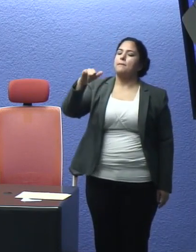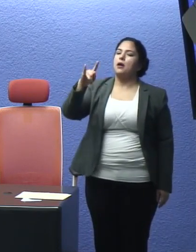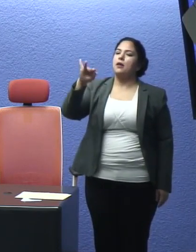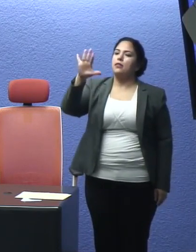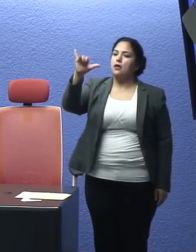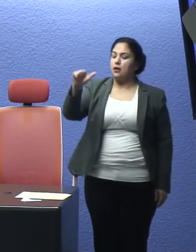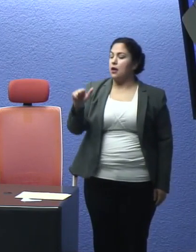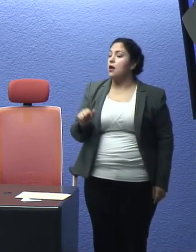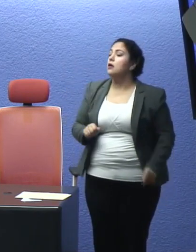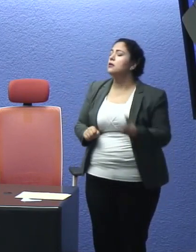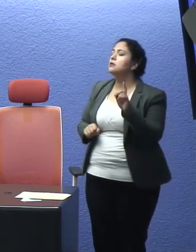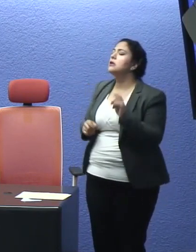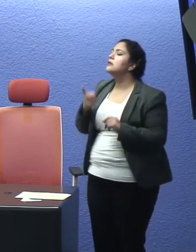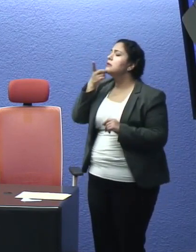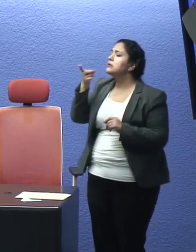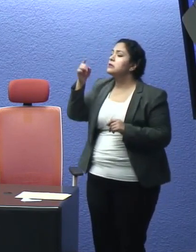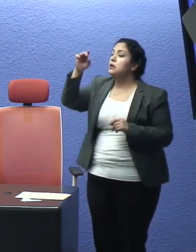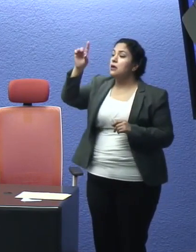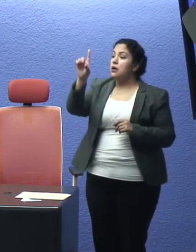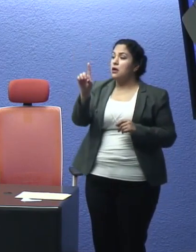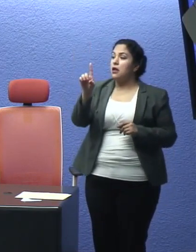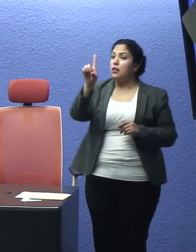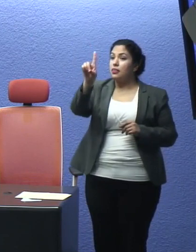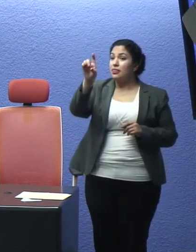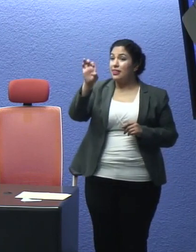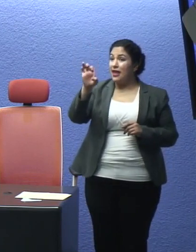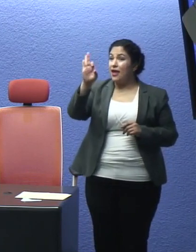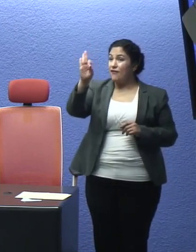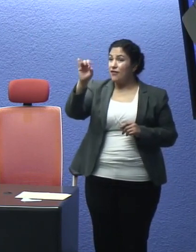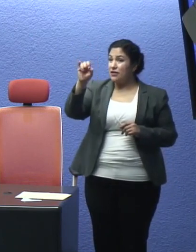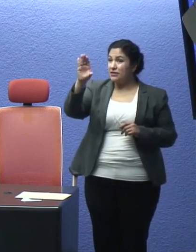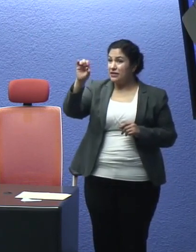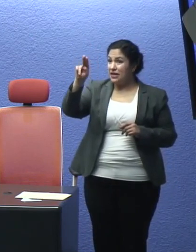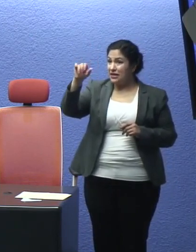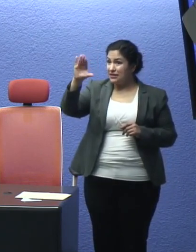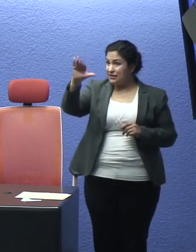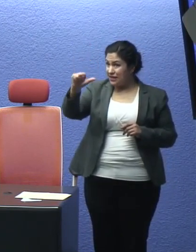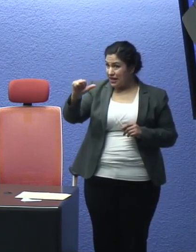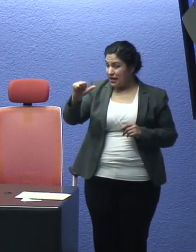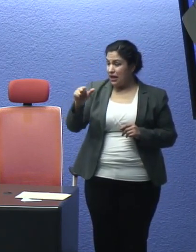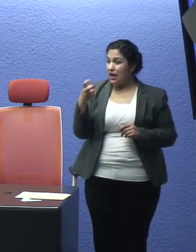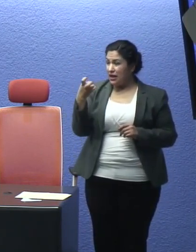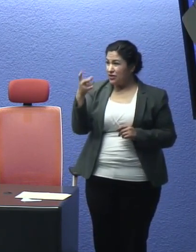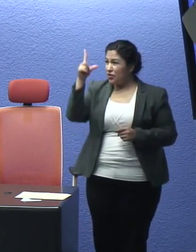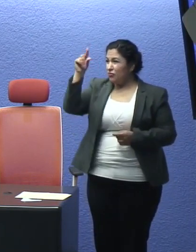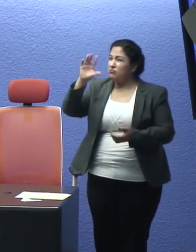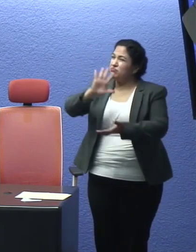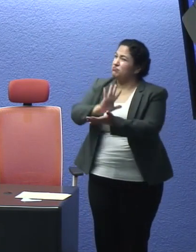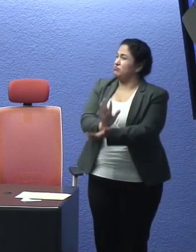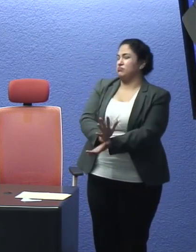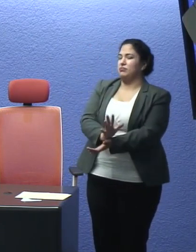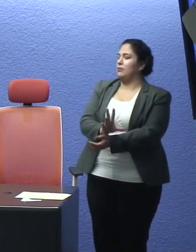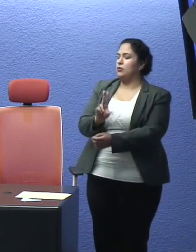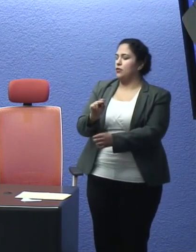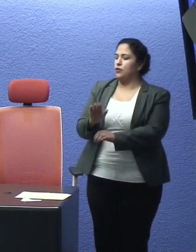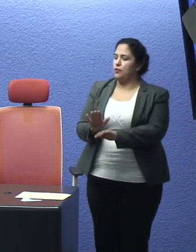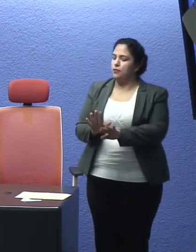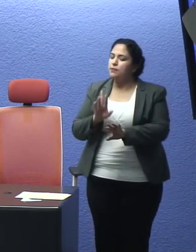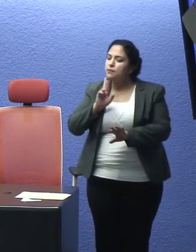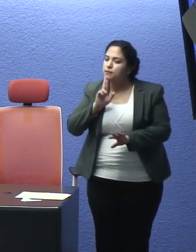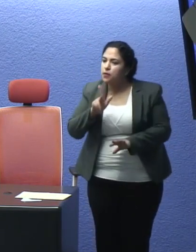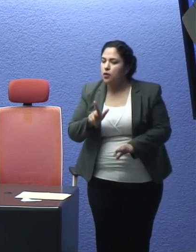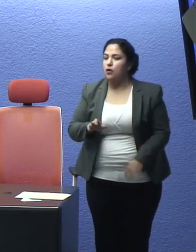es un término discriminatorio y peyorativo. Entonces, habiendo hecho esta reflexión, ahora sí entro de lleno con